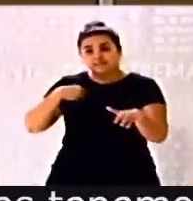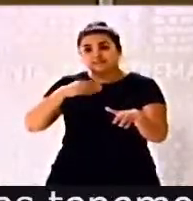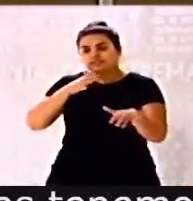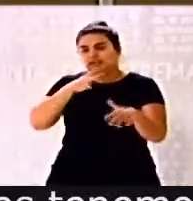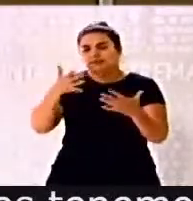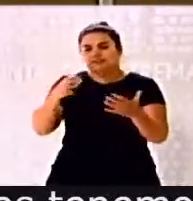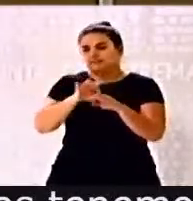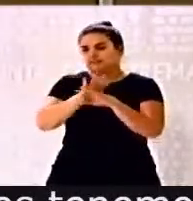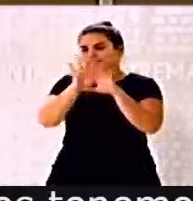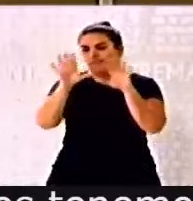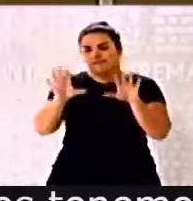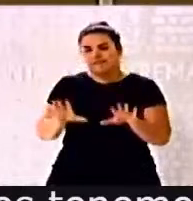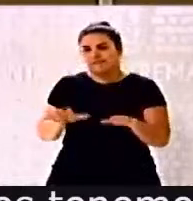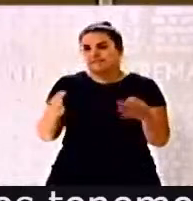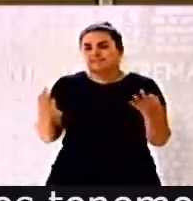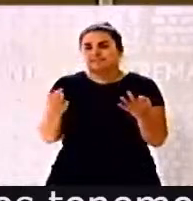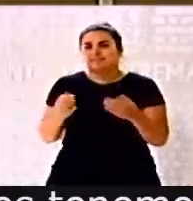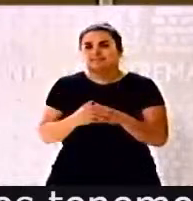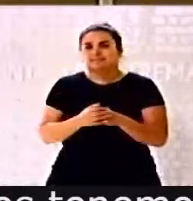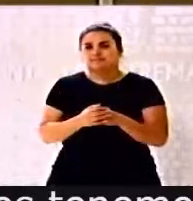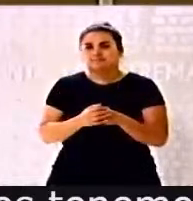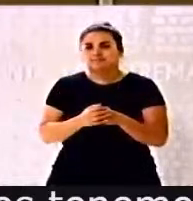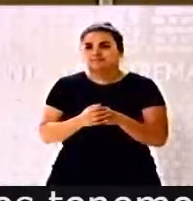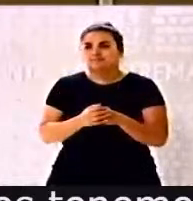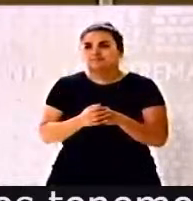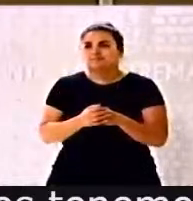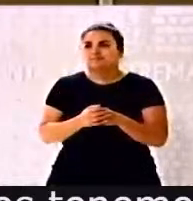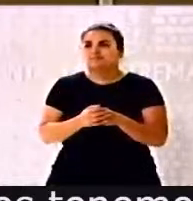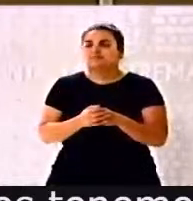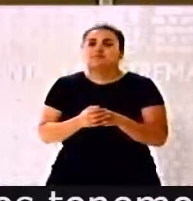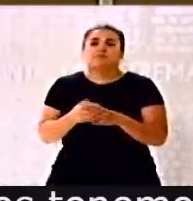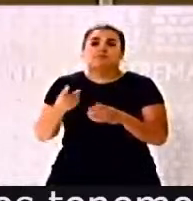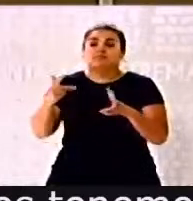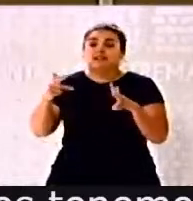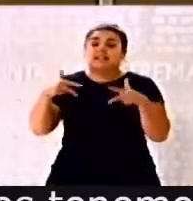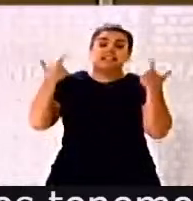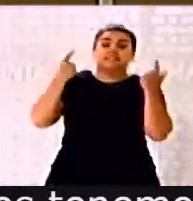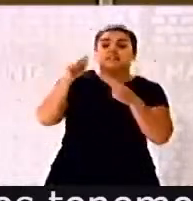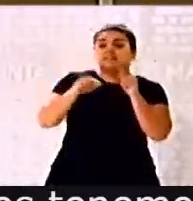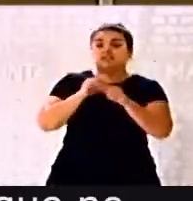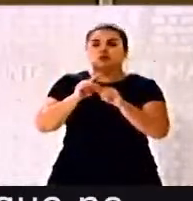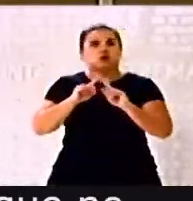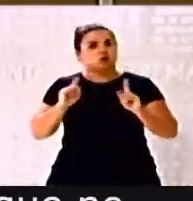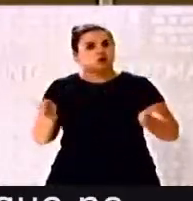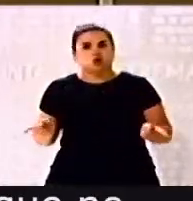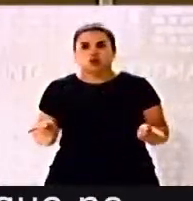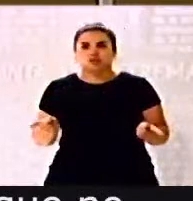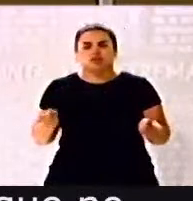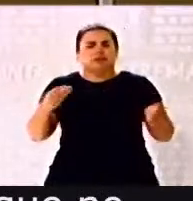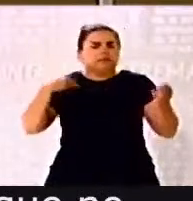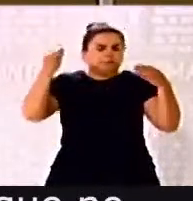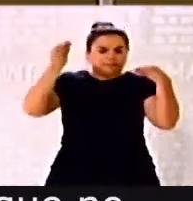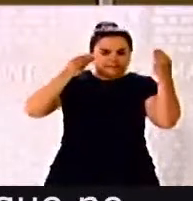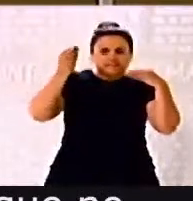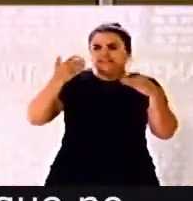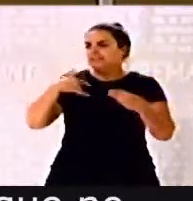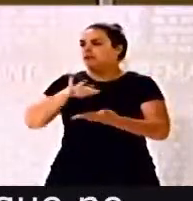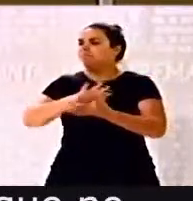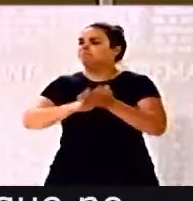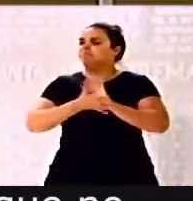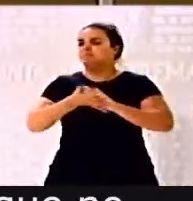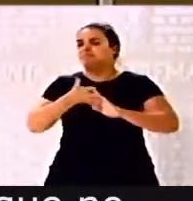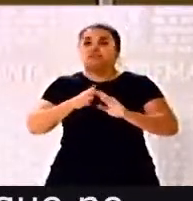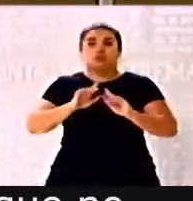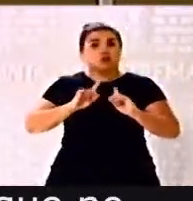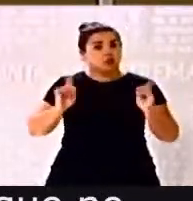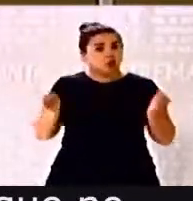en evidencia es que no estamos libres del virus, que no pensemos que nos hemos librado del virus, que